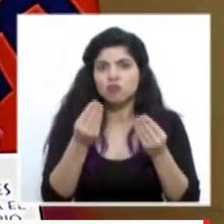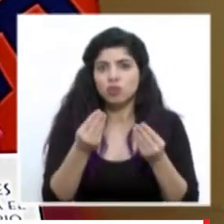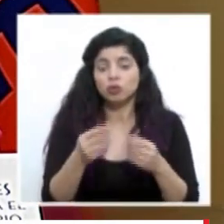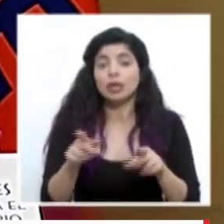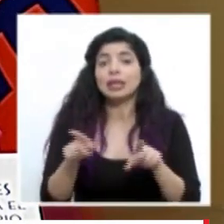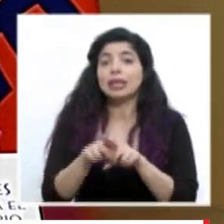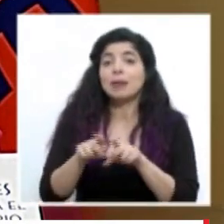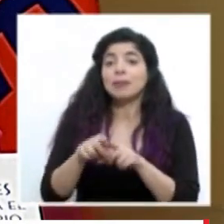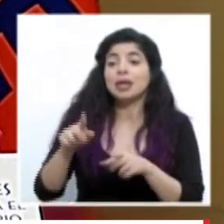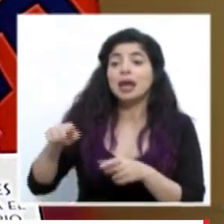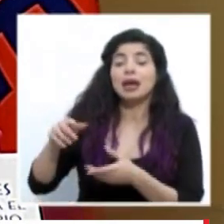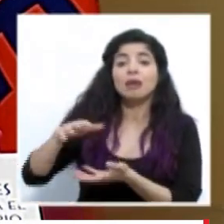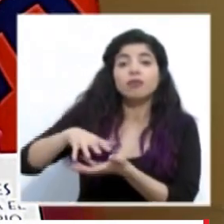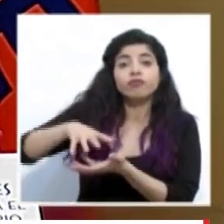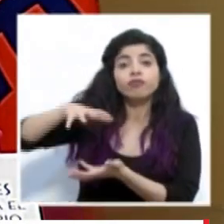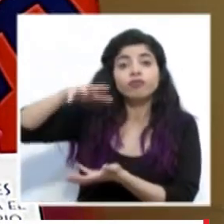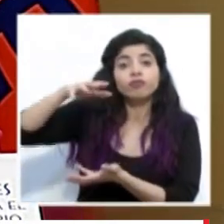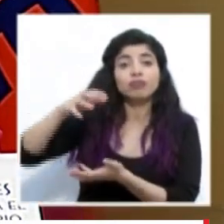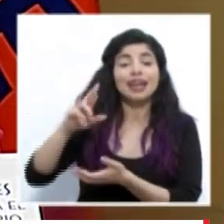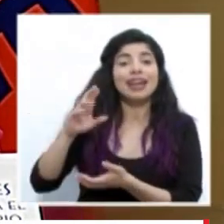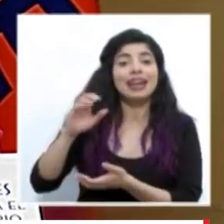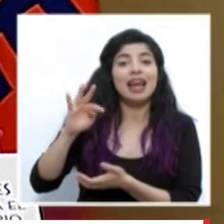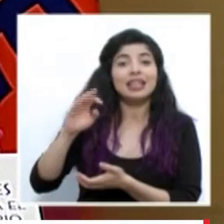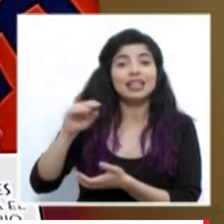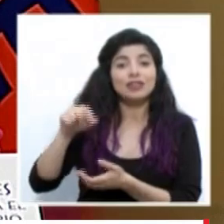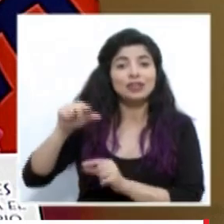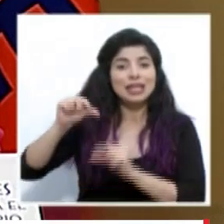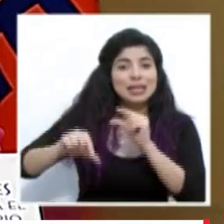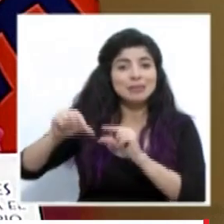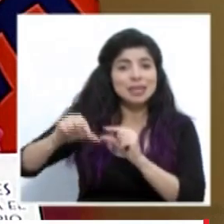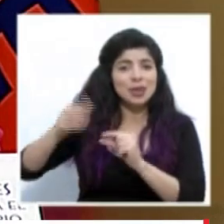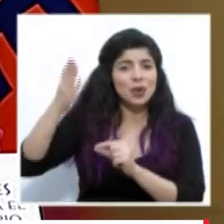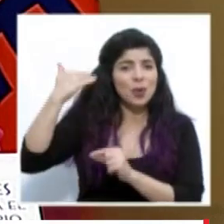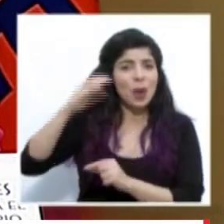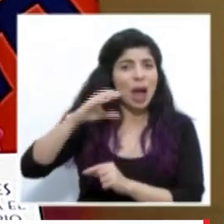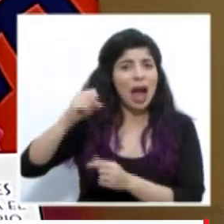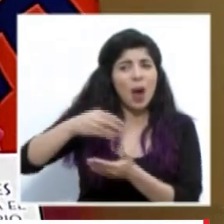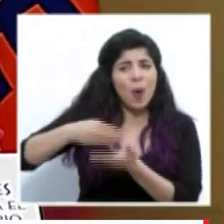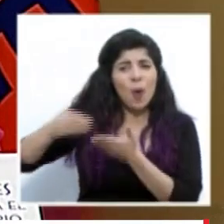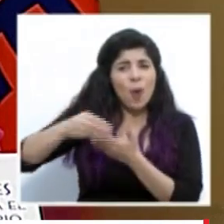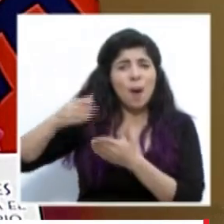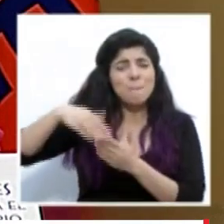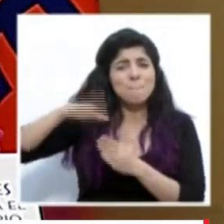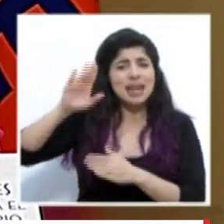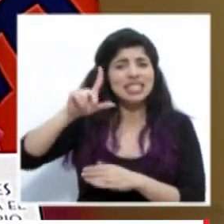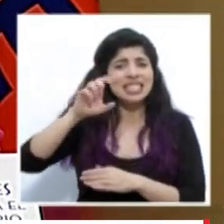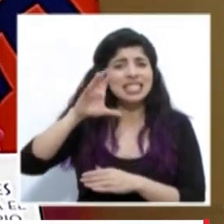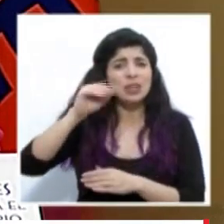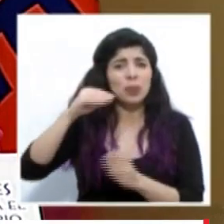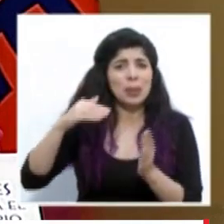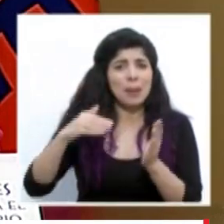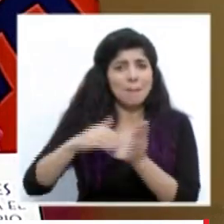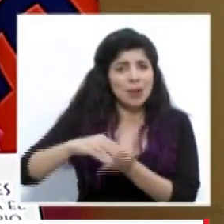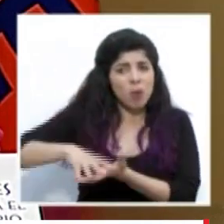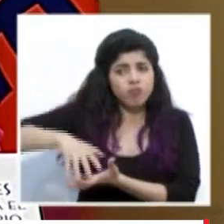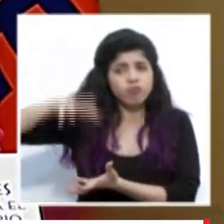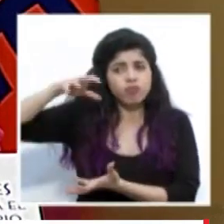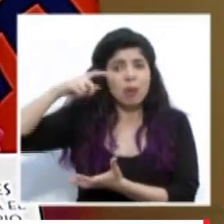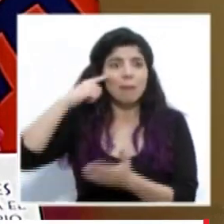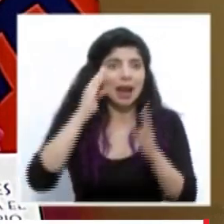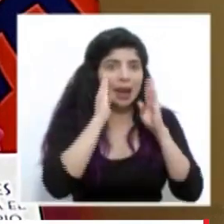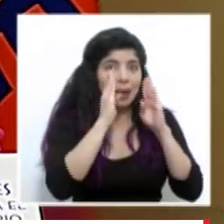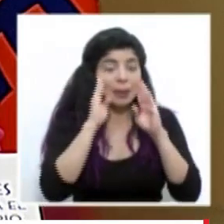disminución del despacho de reactivos, que la caja se preparó con compras por más de 150,000 pruebas para atender la